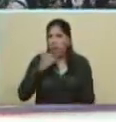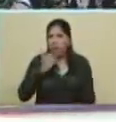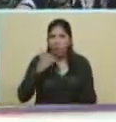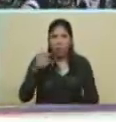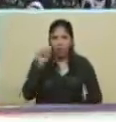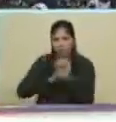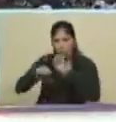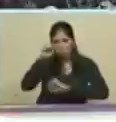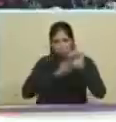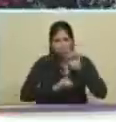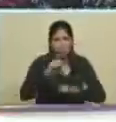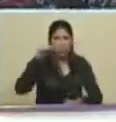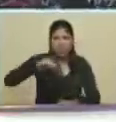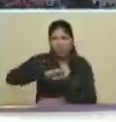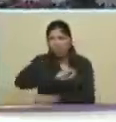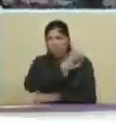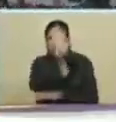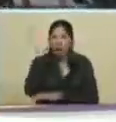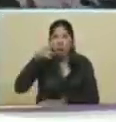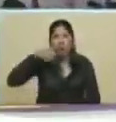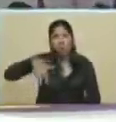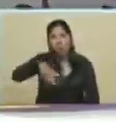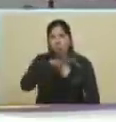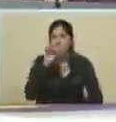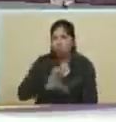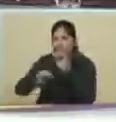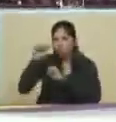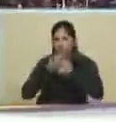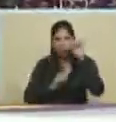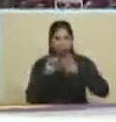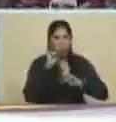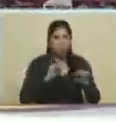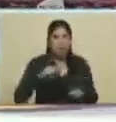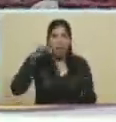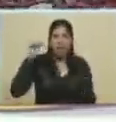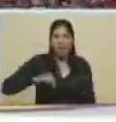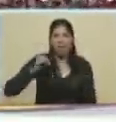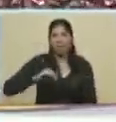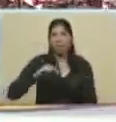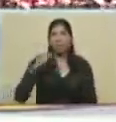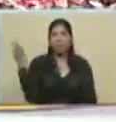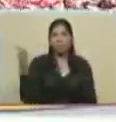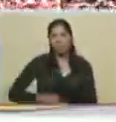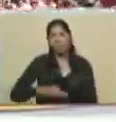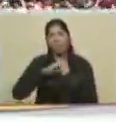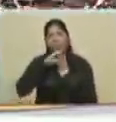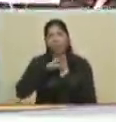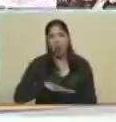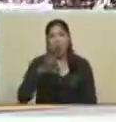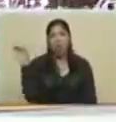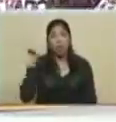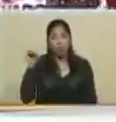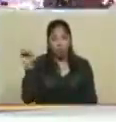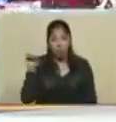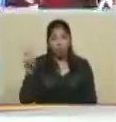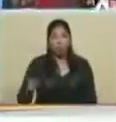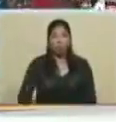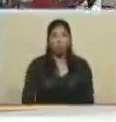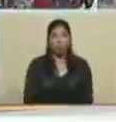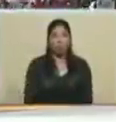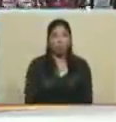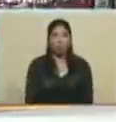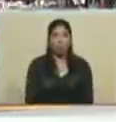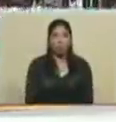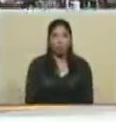esta tierra, este cielo, este pueblo, para defender la historia sagrada de Venezuela.